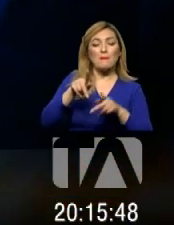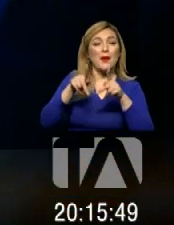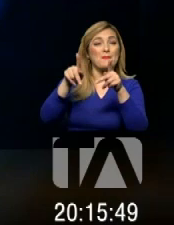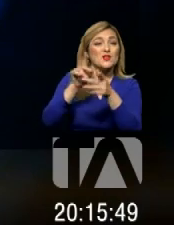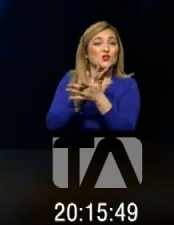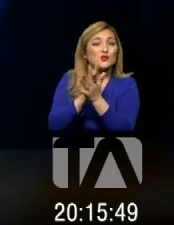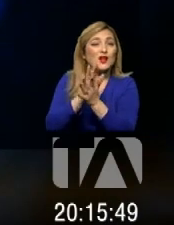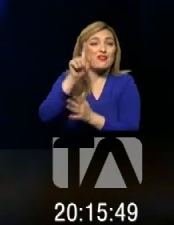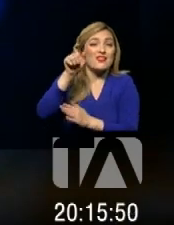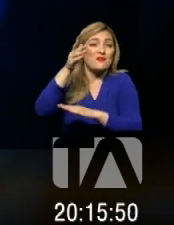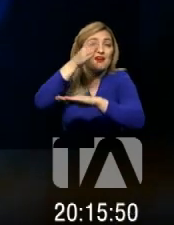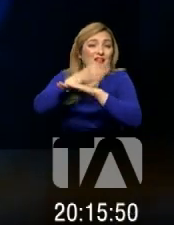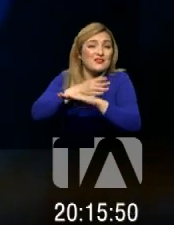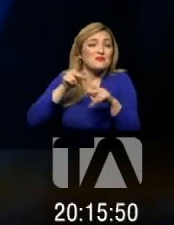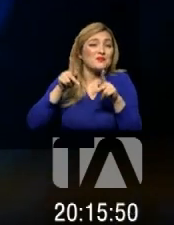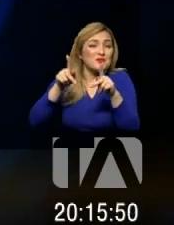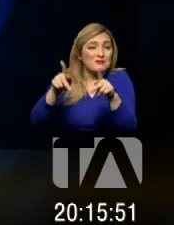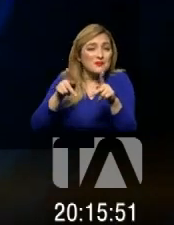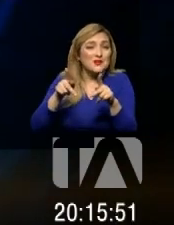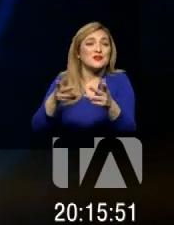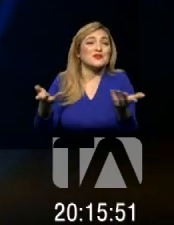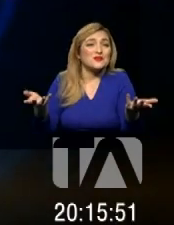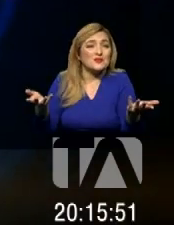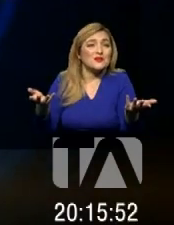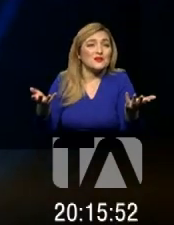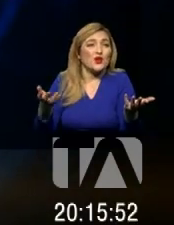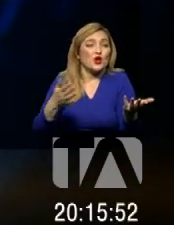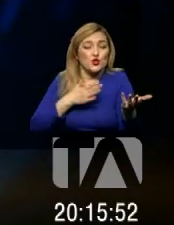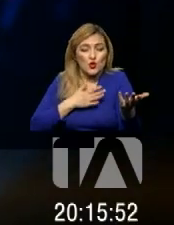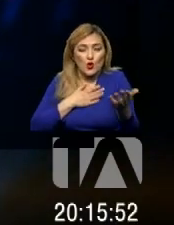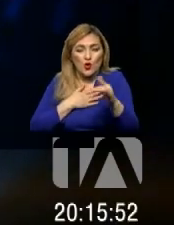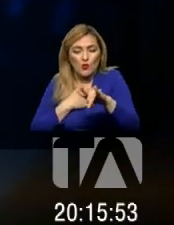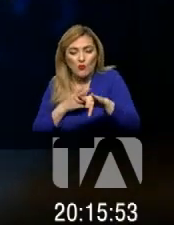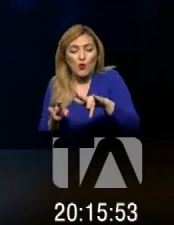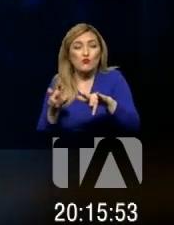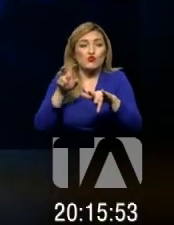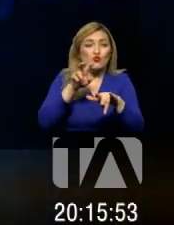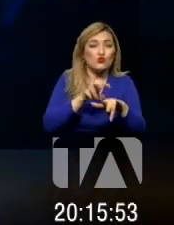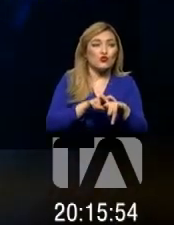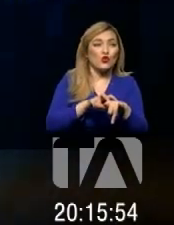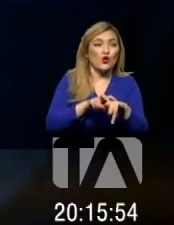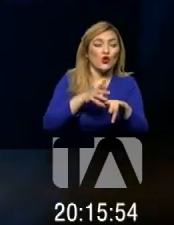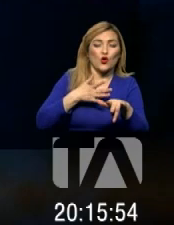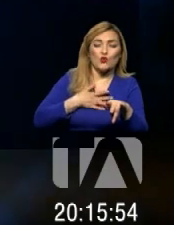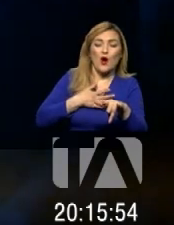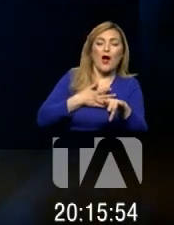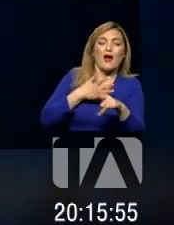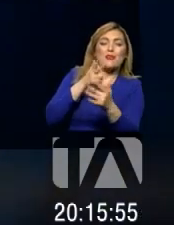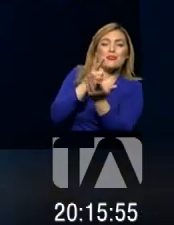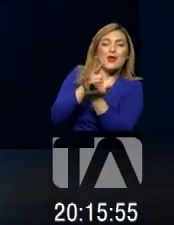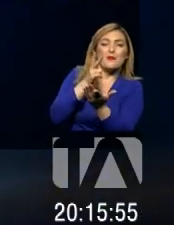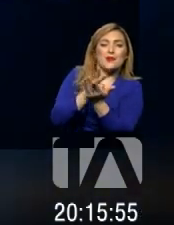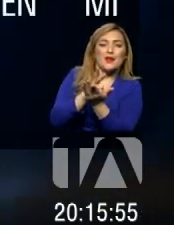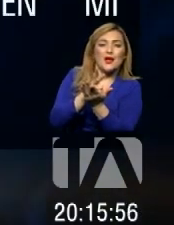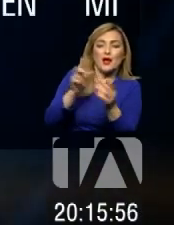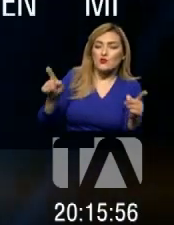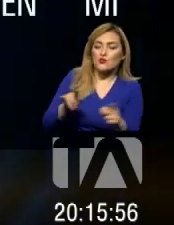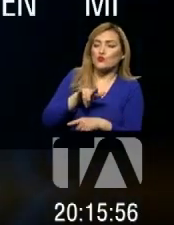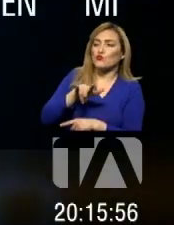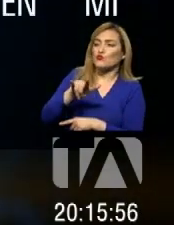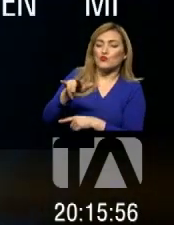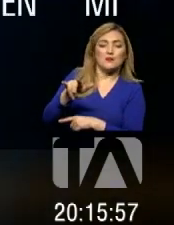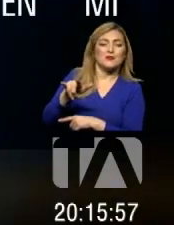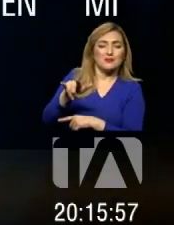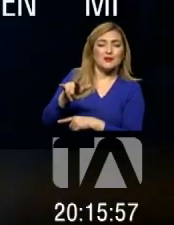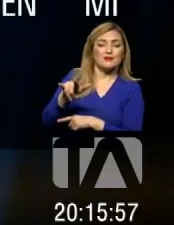todo sacramentado. Y yo, para embarcarme ahí, tengo que ir a la terminal de avioneta y subirme a